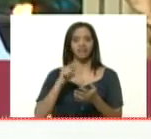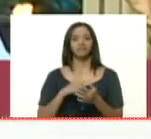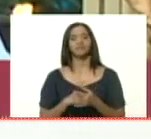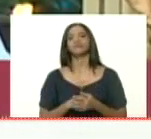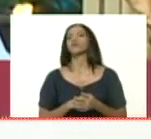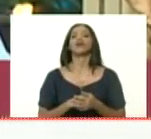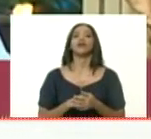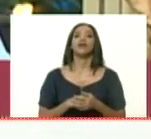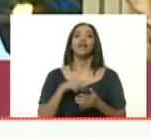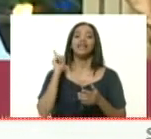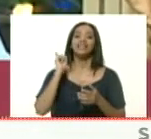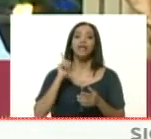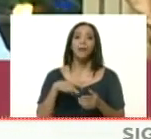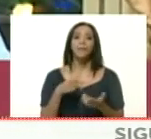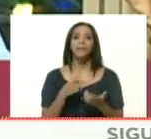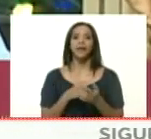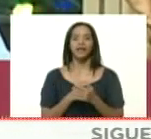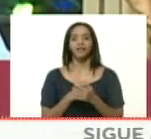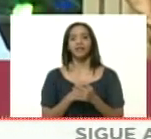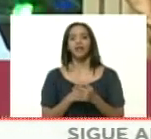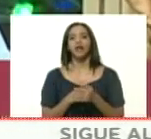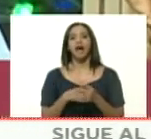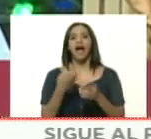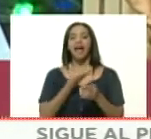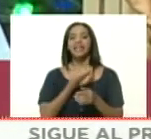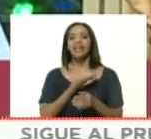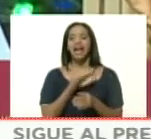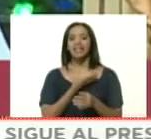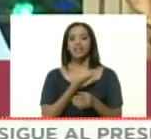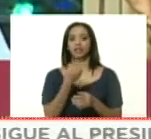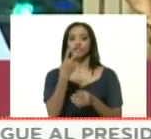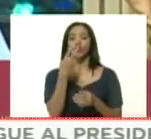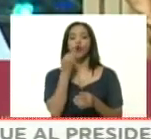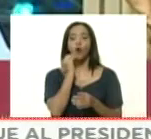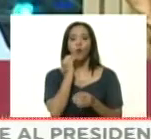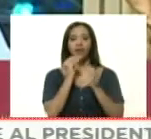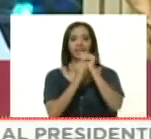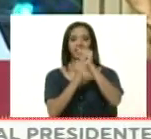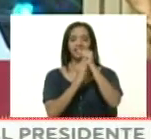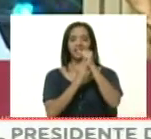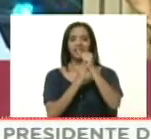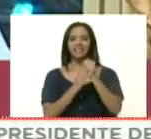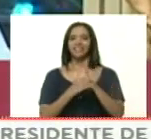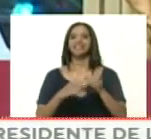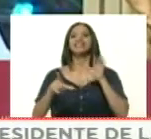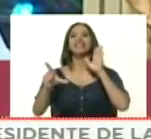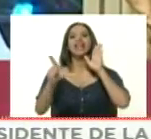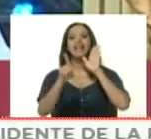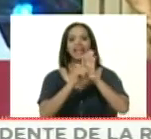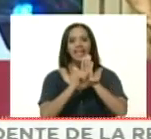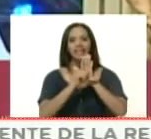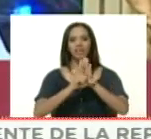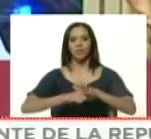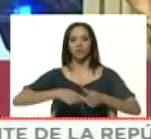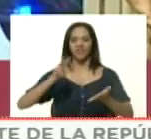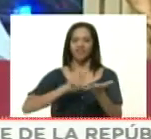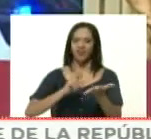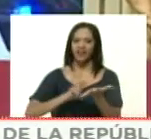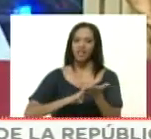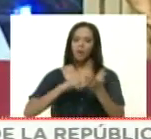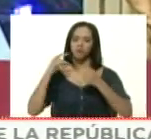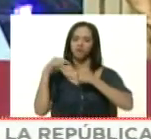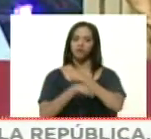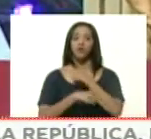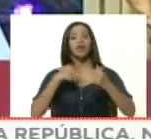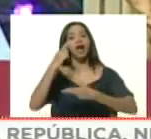del alcalde Juan Carlos Betancur, dos líderes jóvenes, genuinos, legítimos, profundos. La